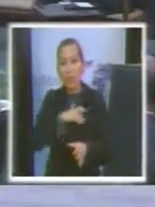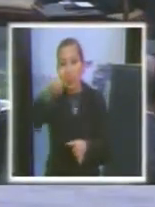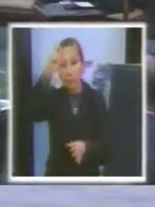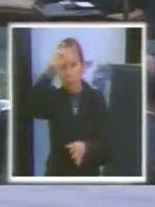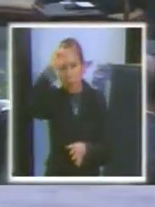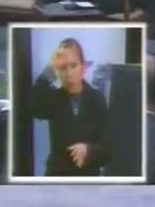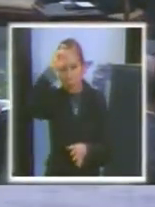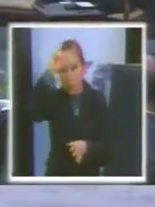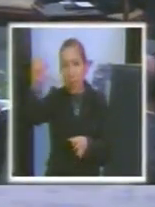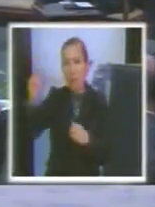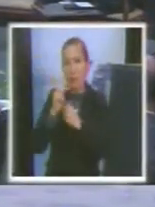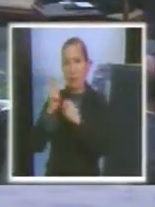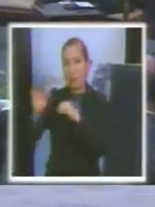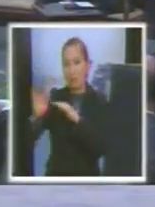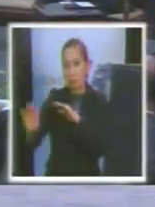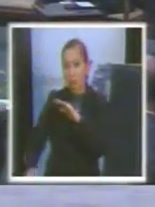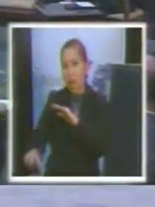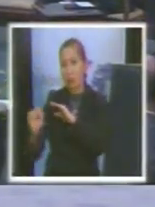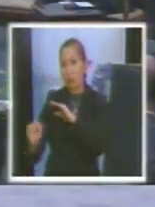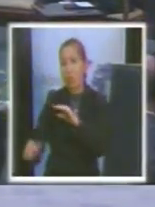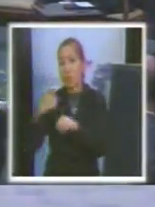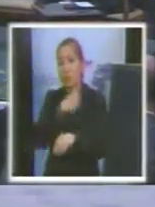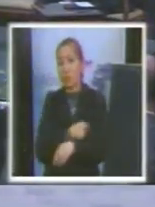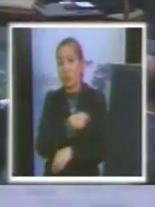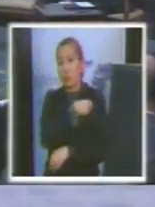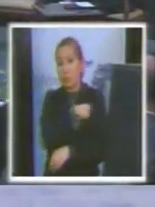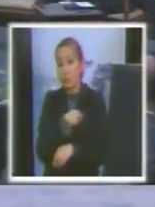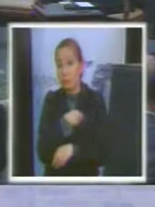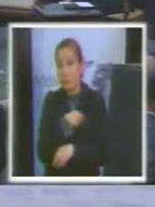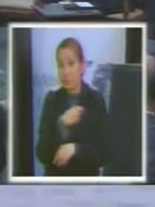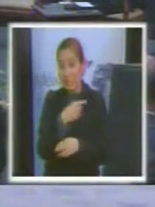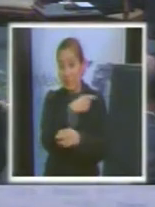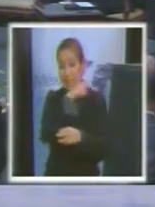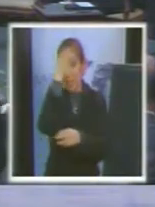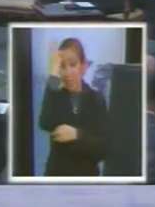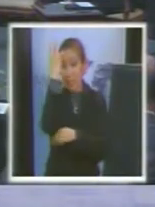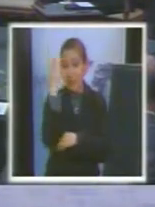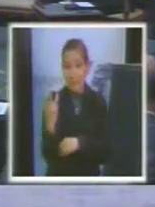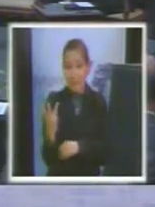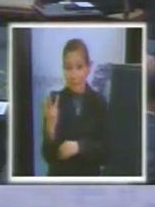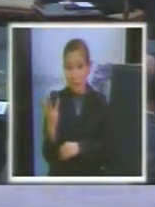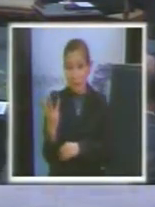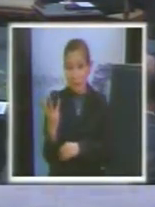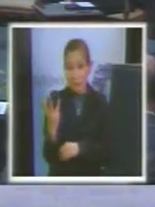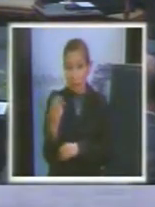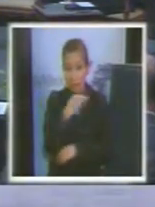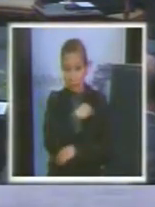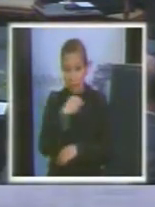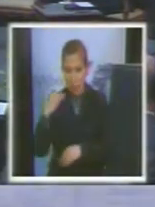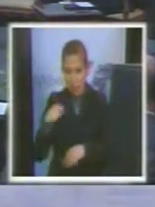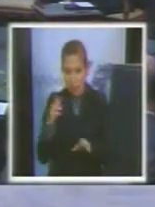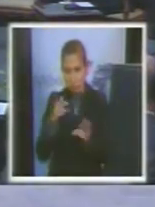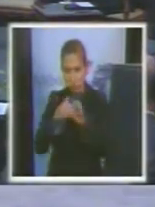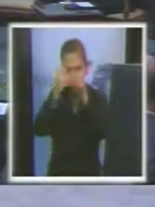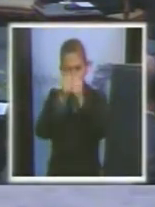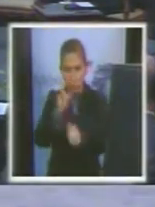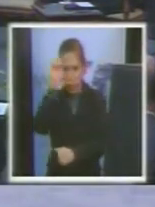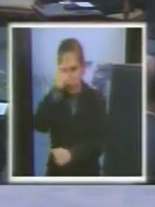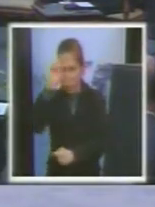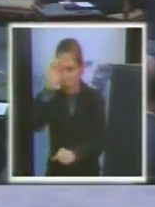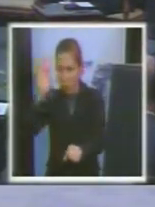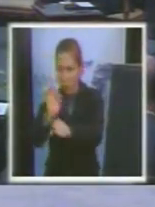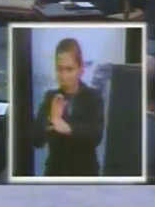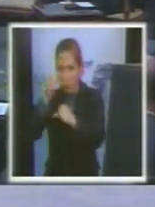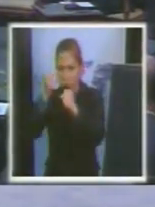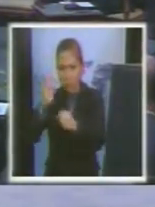Turquía, Países Bajos y Suiza. 3 de los miembros permanentes del Consejo de